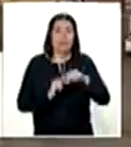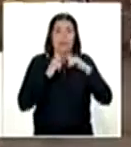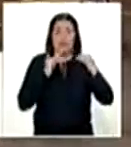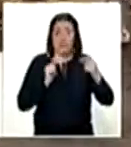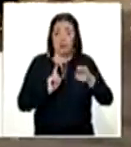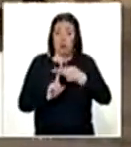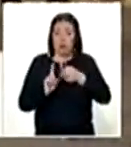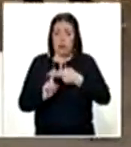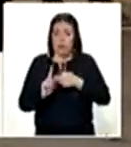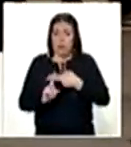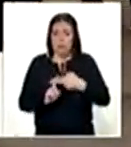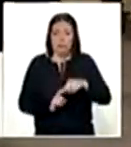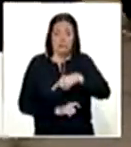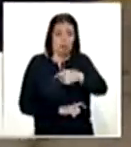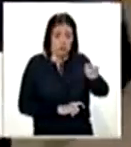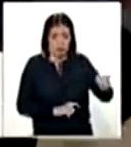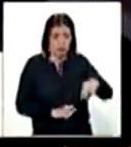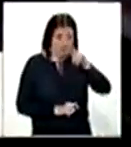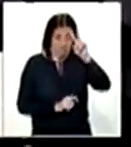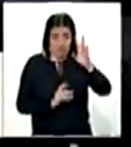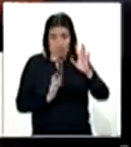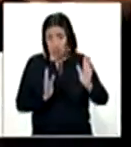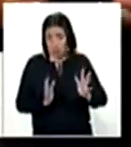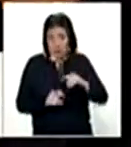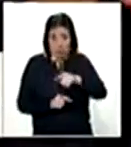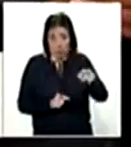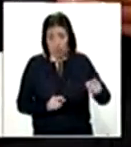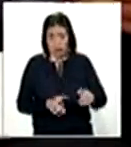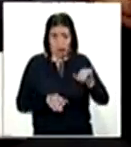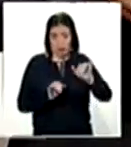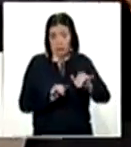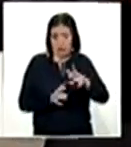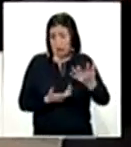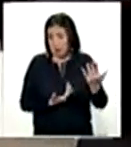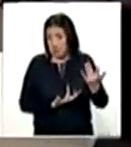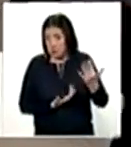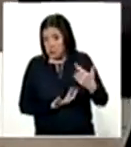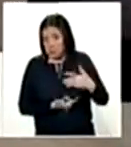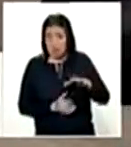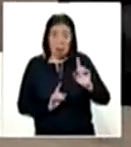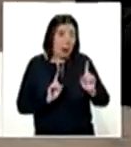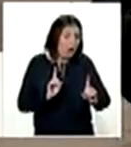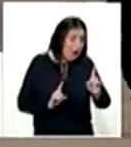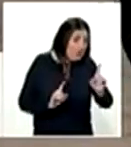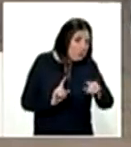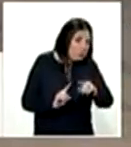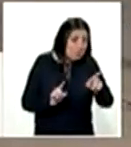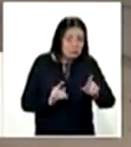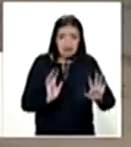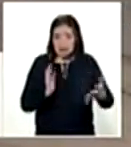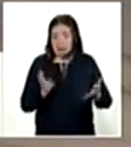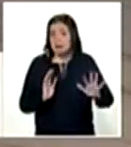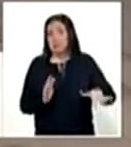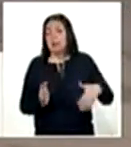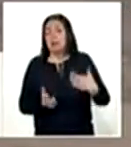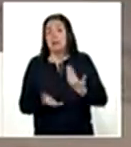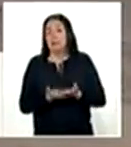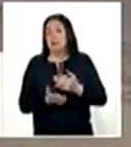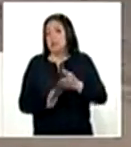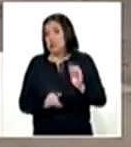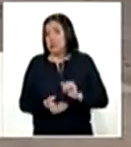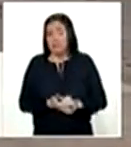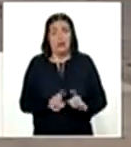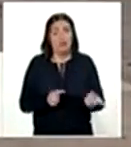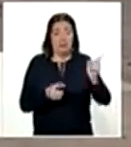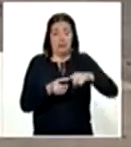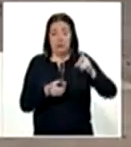peruano está alojado, bueno, estamos a la espera por supuesto de algunos integrantes que están por llegar, por incorporarse al